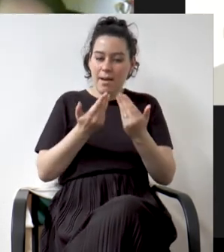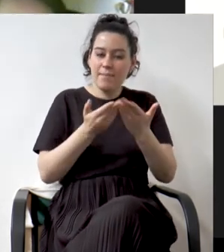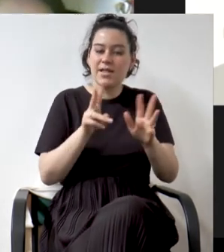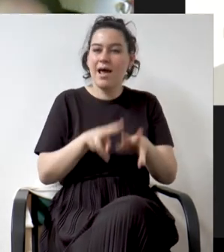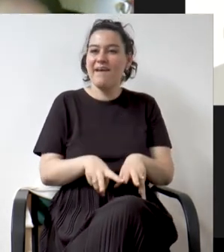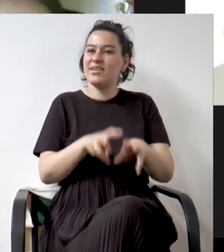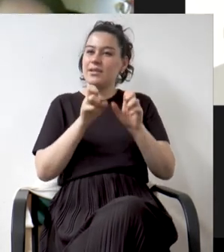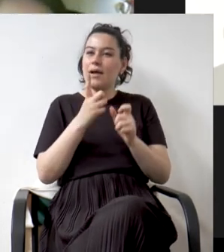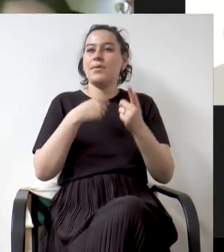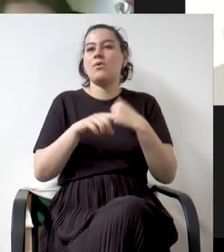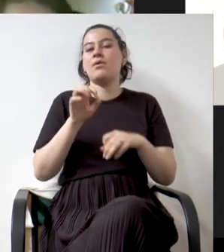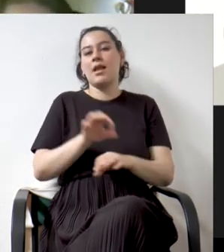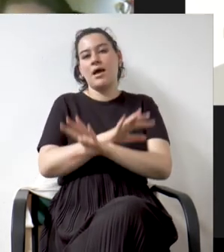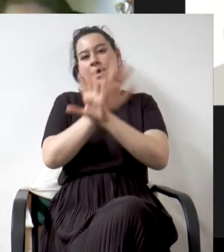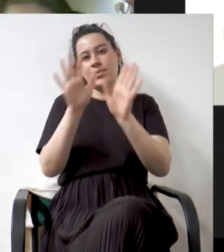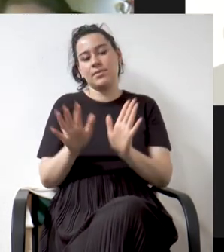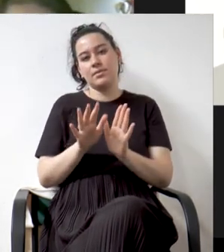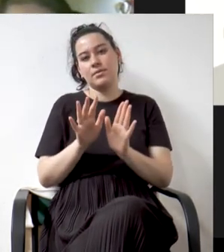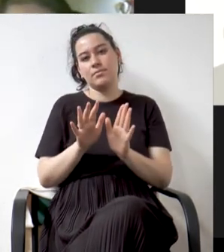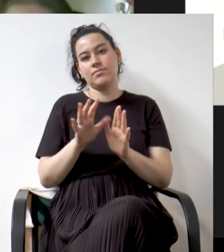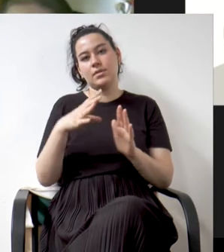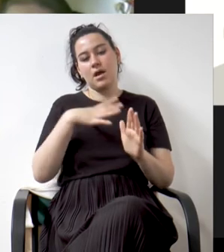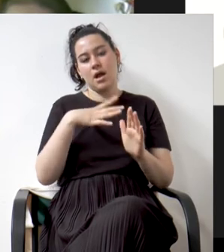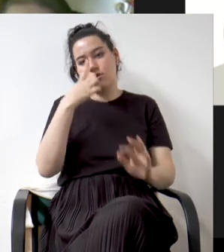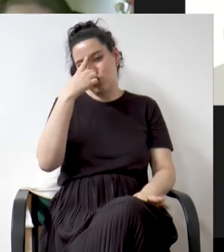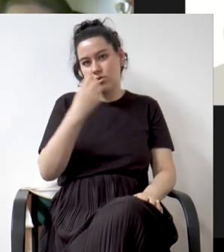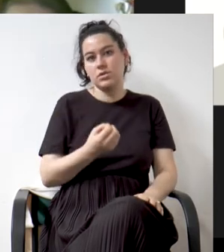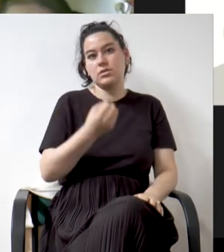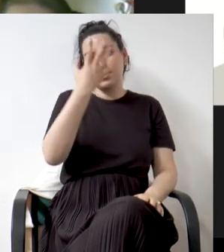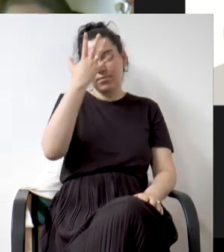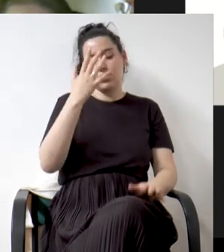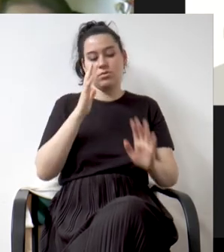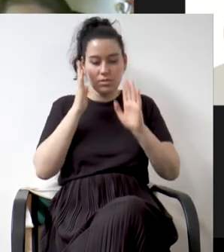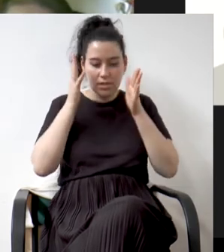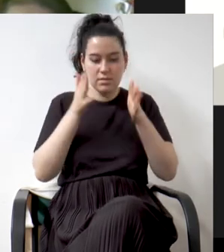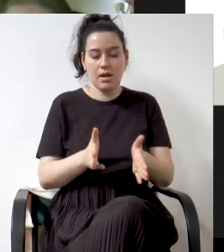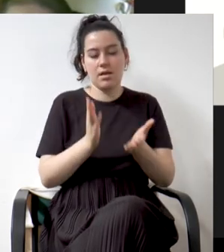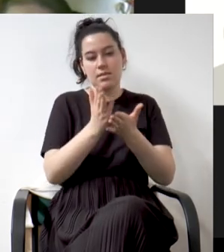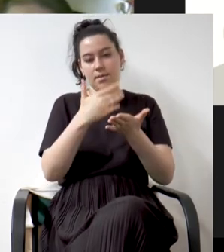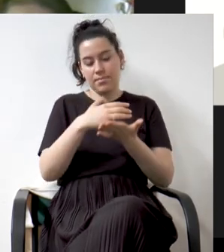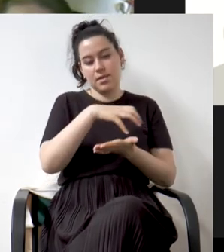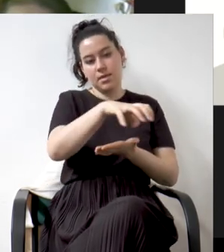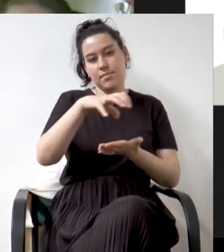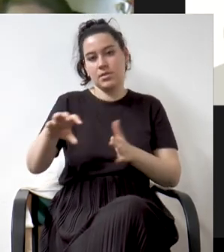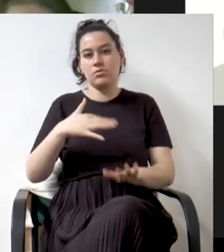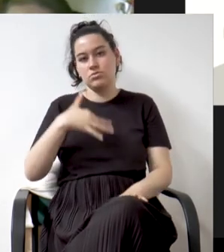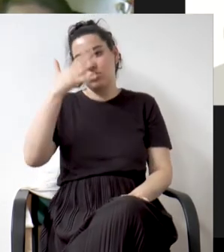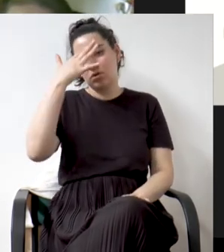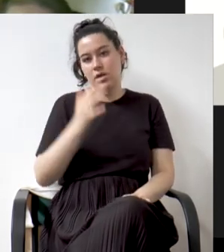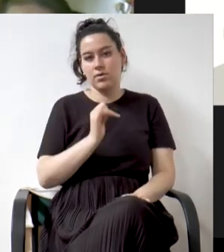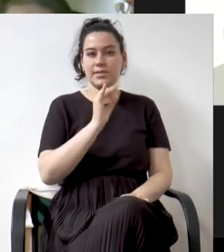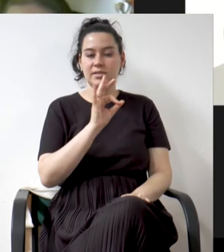Pero claramente quiero conceptualizar cuestiones centrales de la departamentalización. Yo creo que ISEF